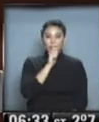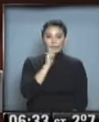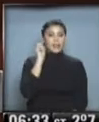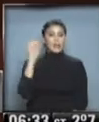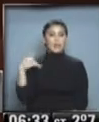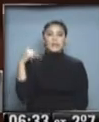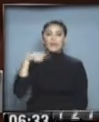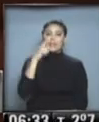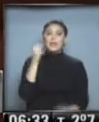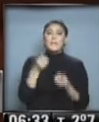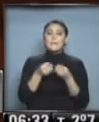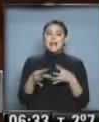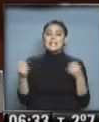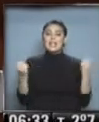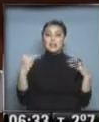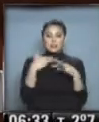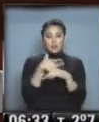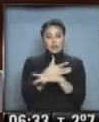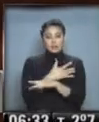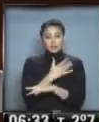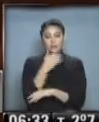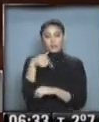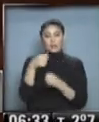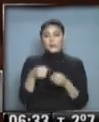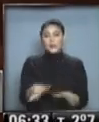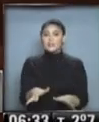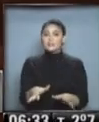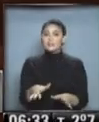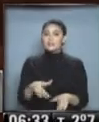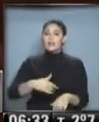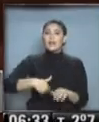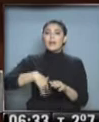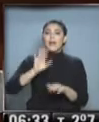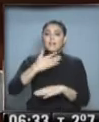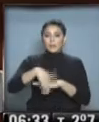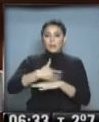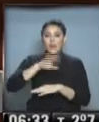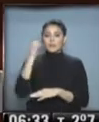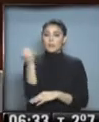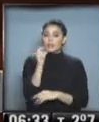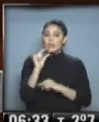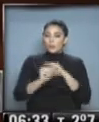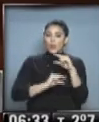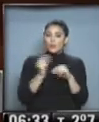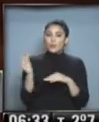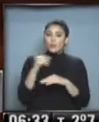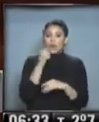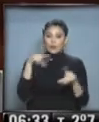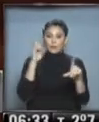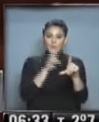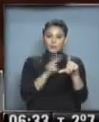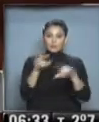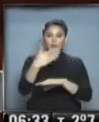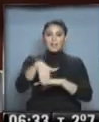que comienza con tránsito por ahora fluido, con circulación en las principales avenidas que se incrementan. La imagen de Avenida